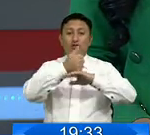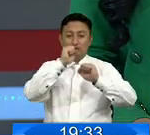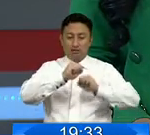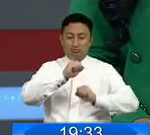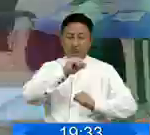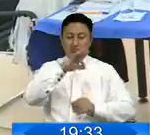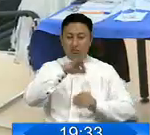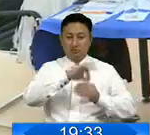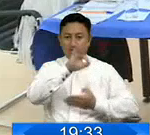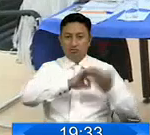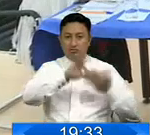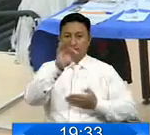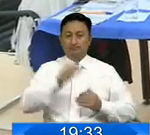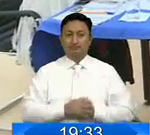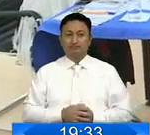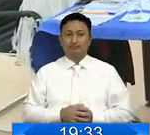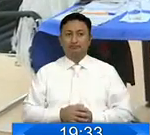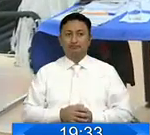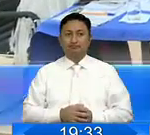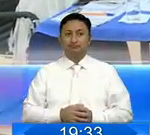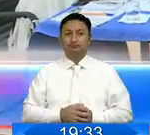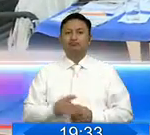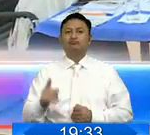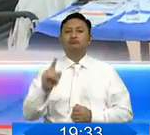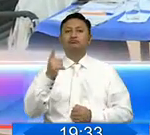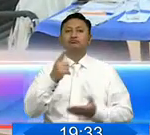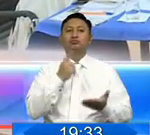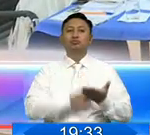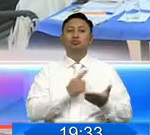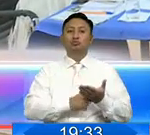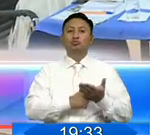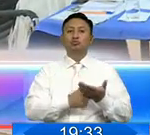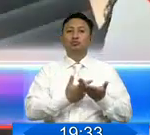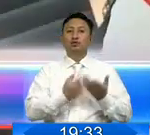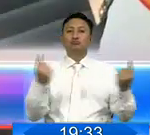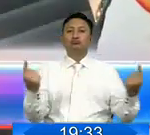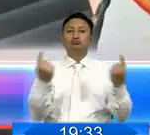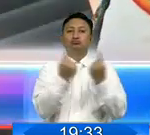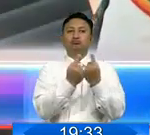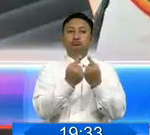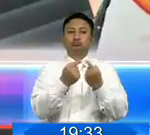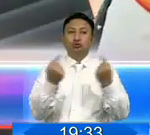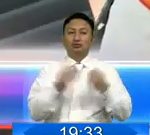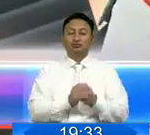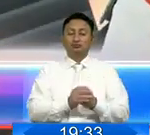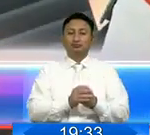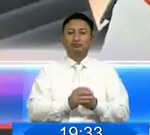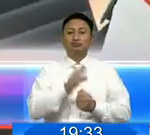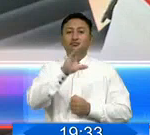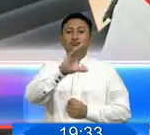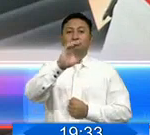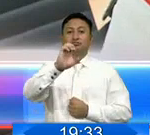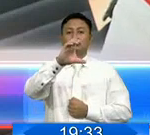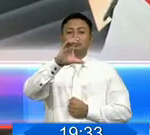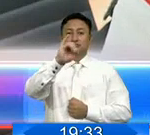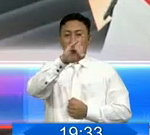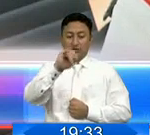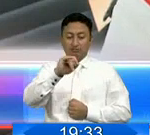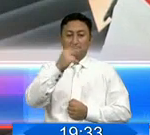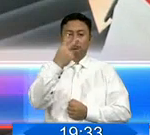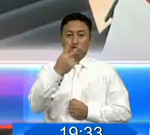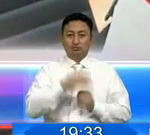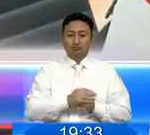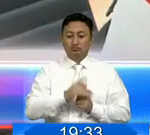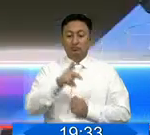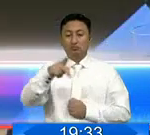electorales. La primera audiencia pública de impugnación se dio en contra de Cecilia Velázquez con dos objeciones. La primera por parte